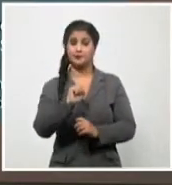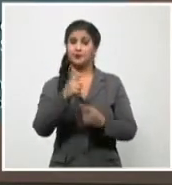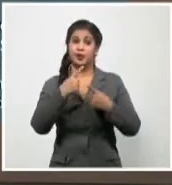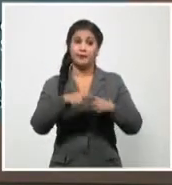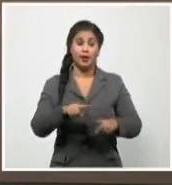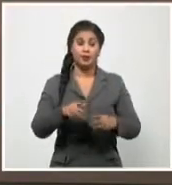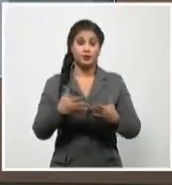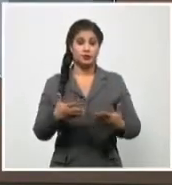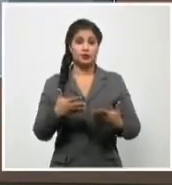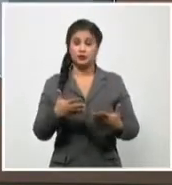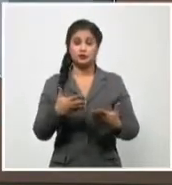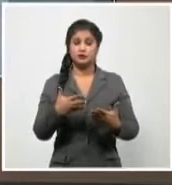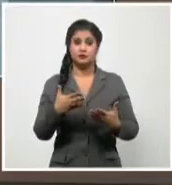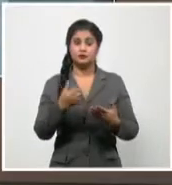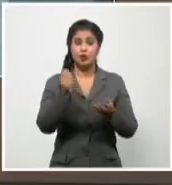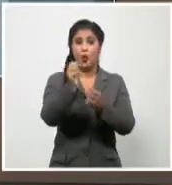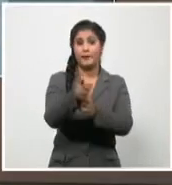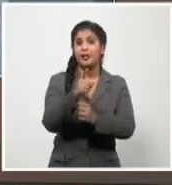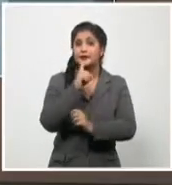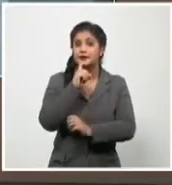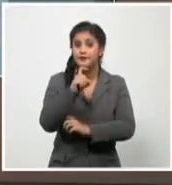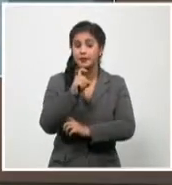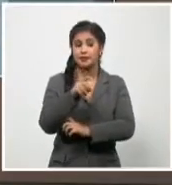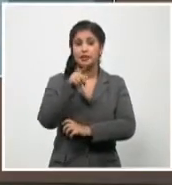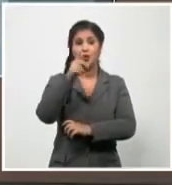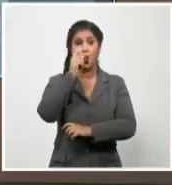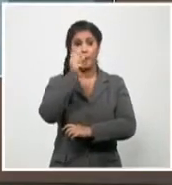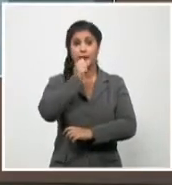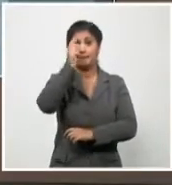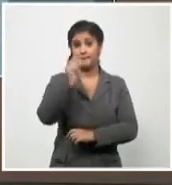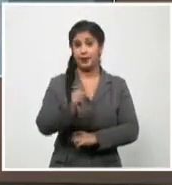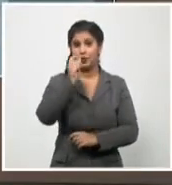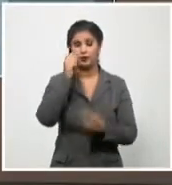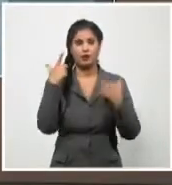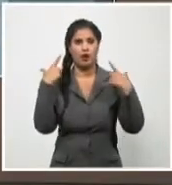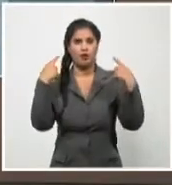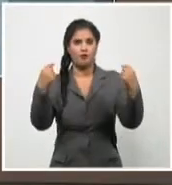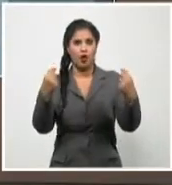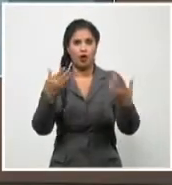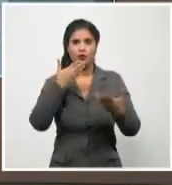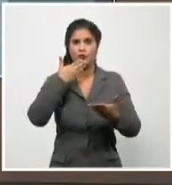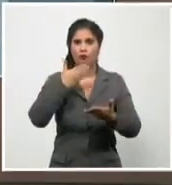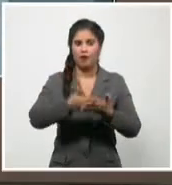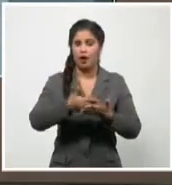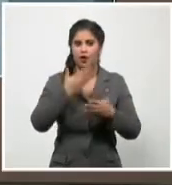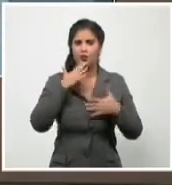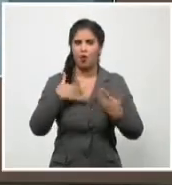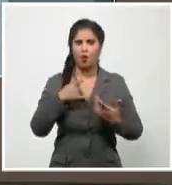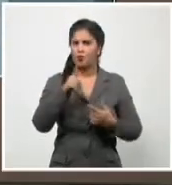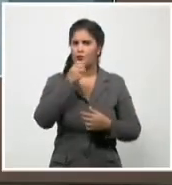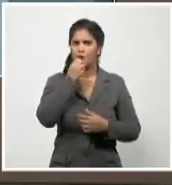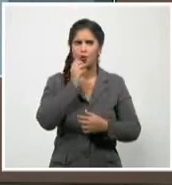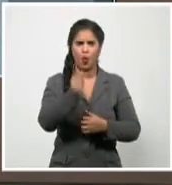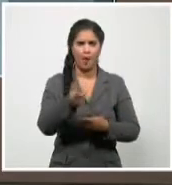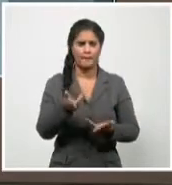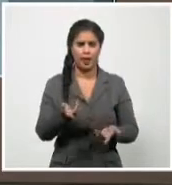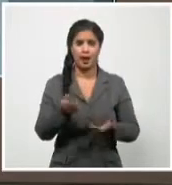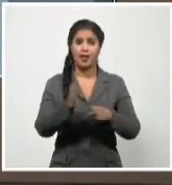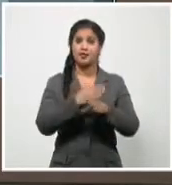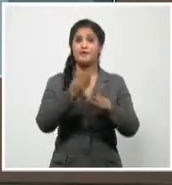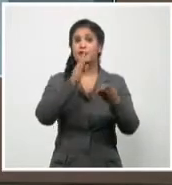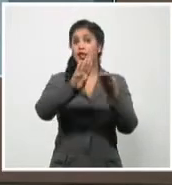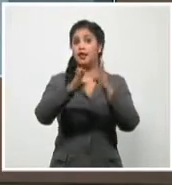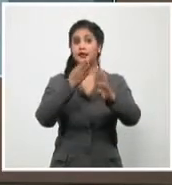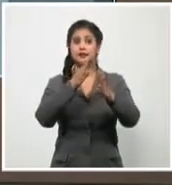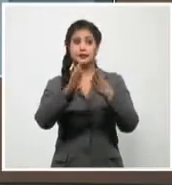preguntándose cómo nos preguntamos todos por qué las cadenas de tiendas del país y también palmarés caracol y